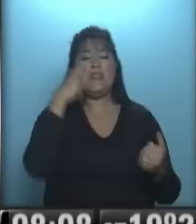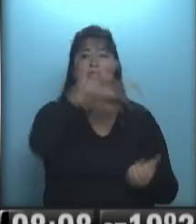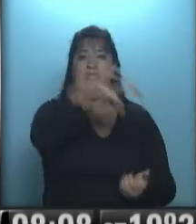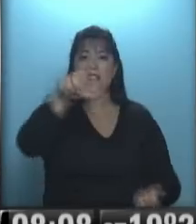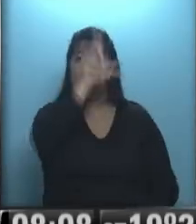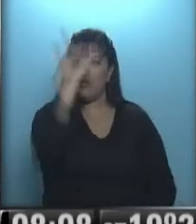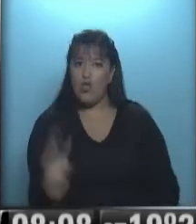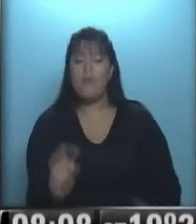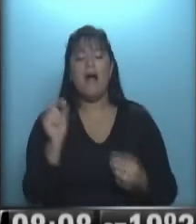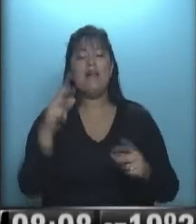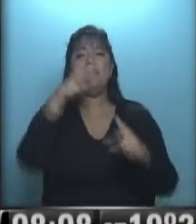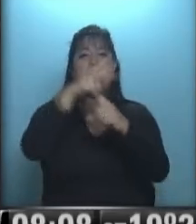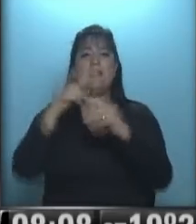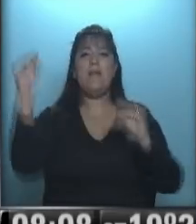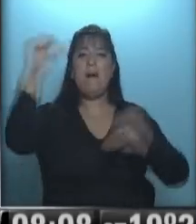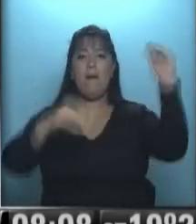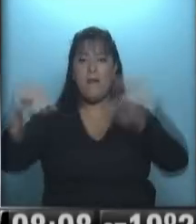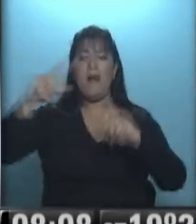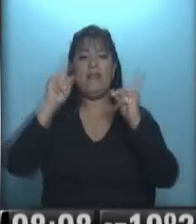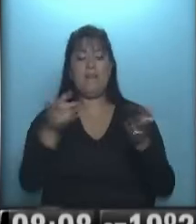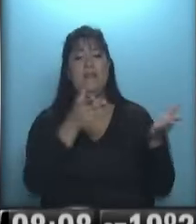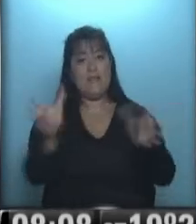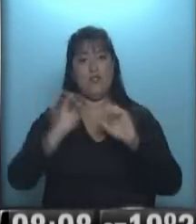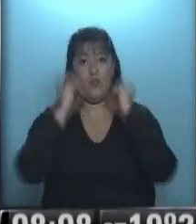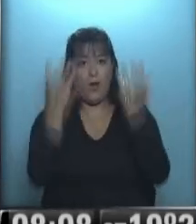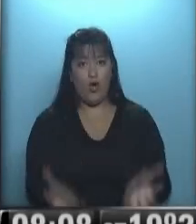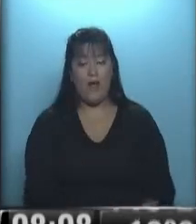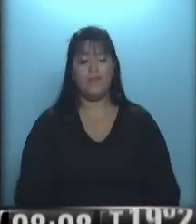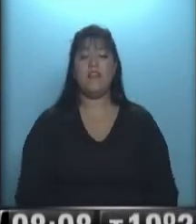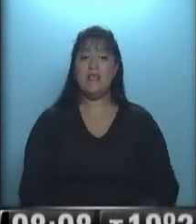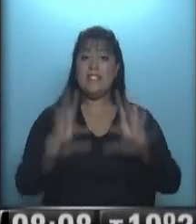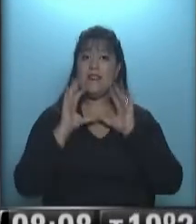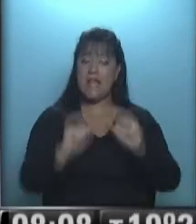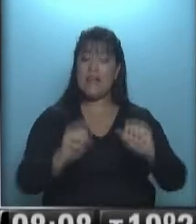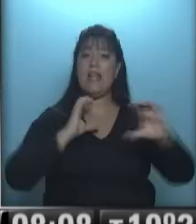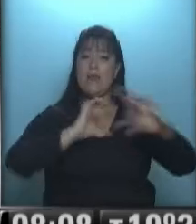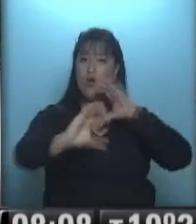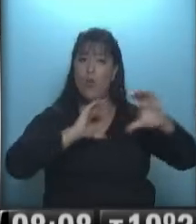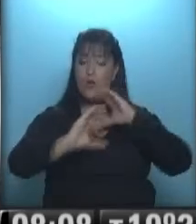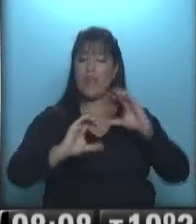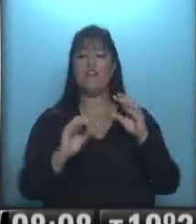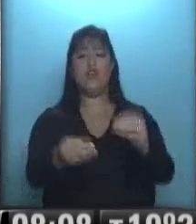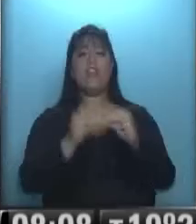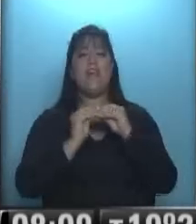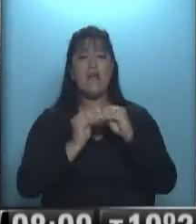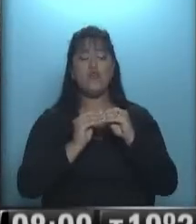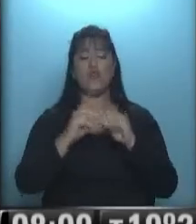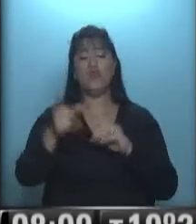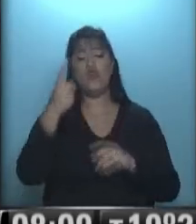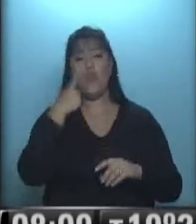que se sumen más antenas y mejor servicio. Secretaría de Comunicaciones y la de Asuntos